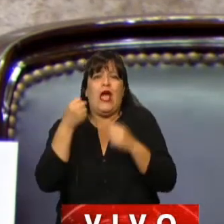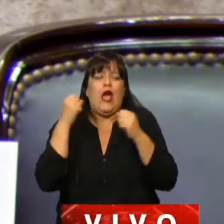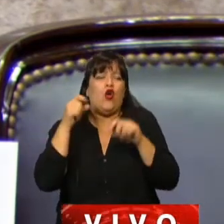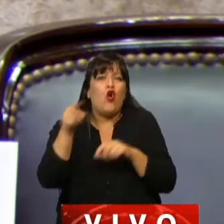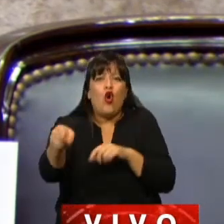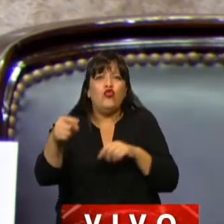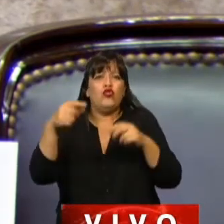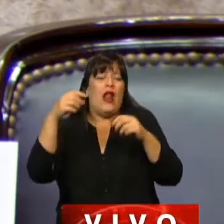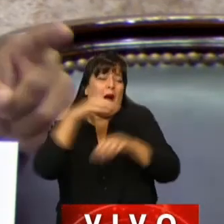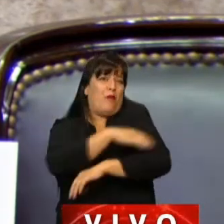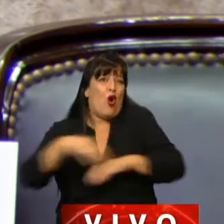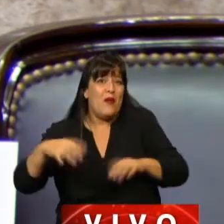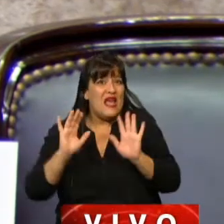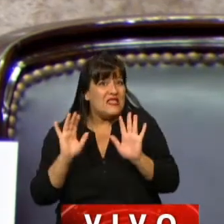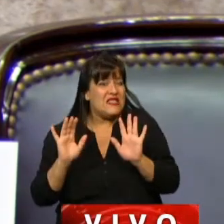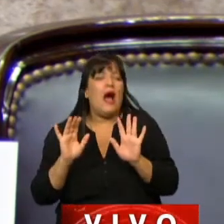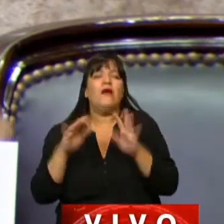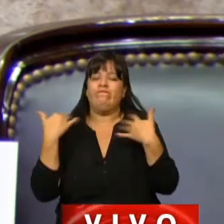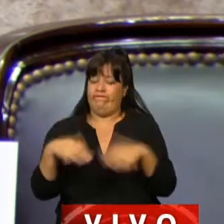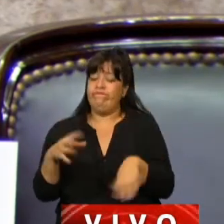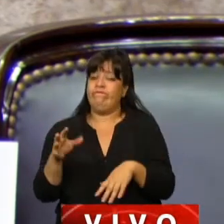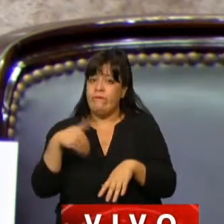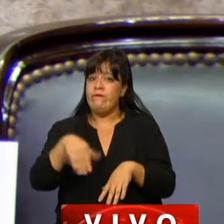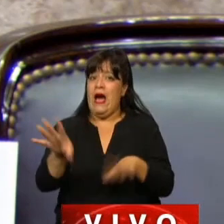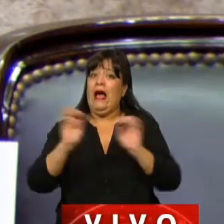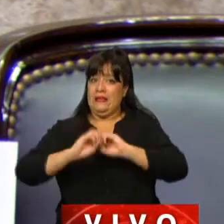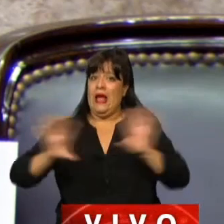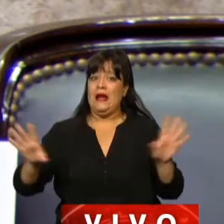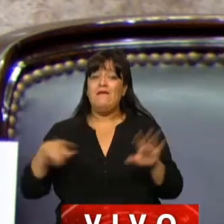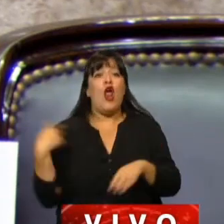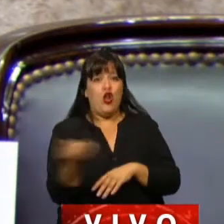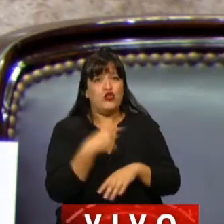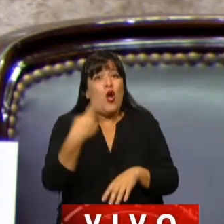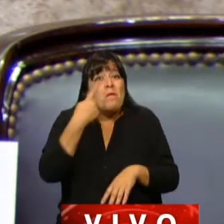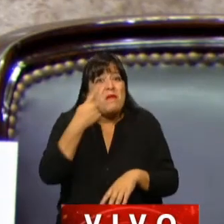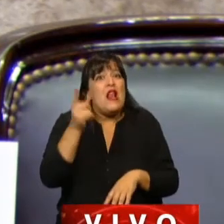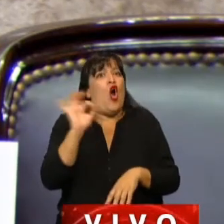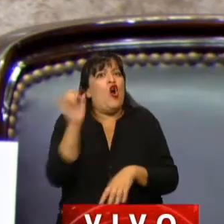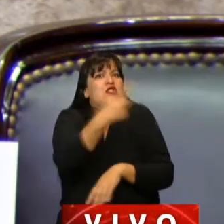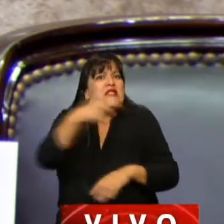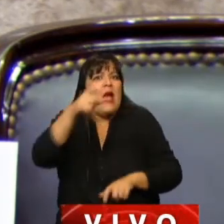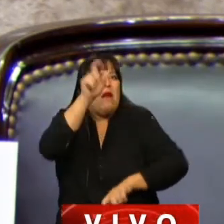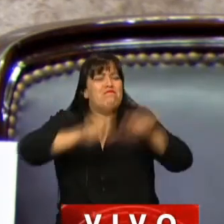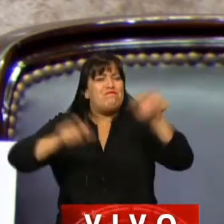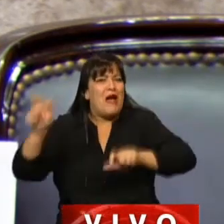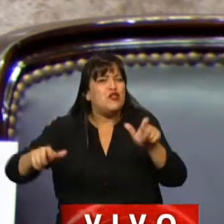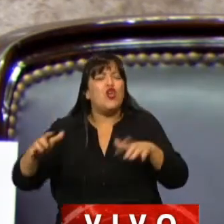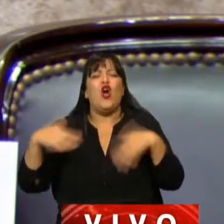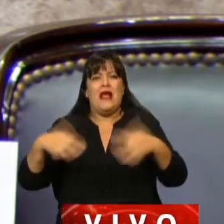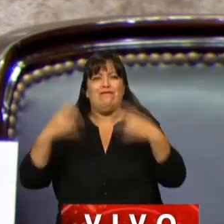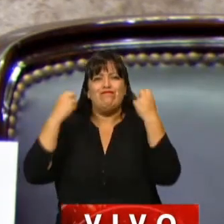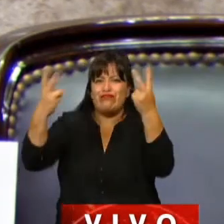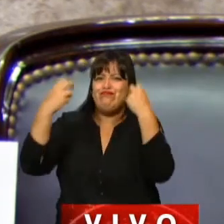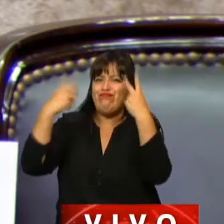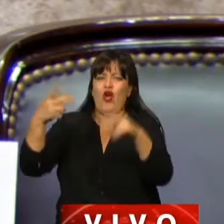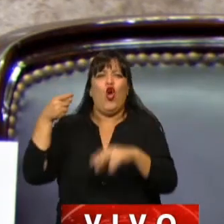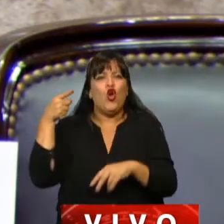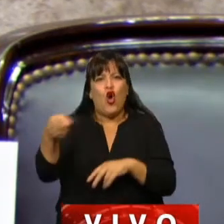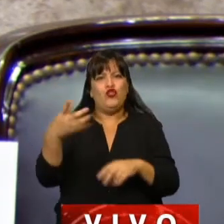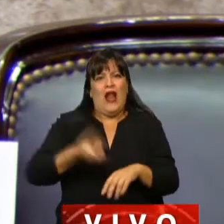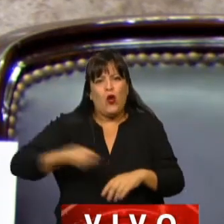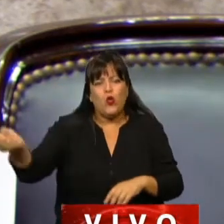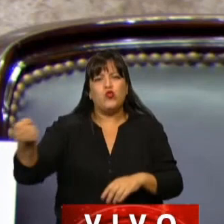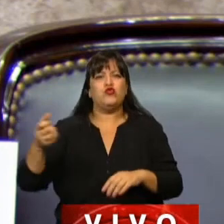eso, porque somos miles y cientos los que nos vamos a rebelar si vienen más ajustes del Fondo Monetario Internacional.